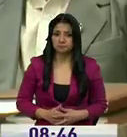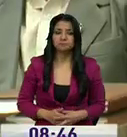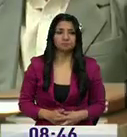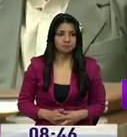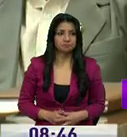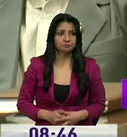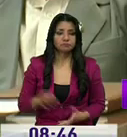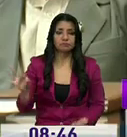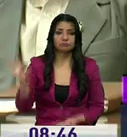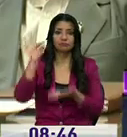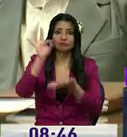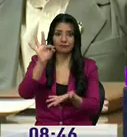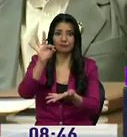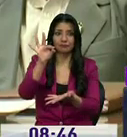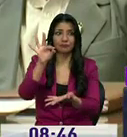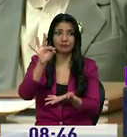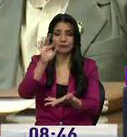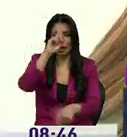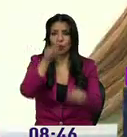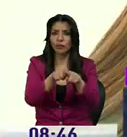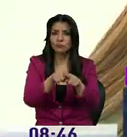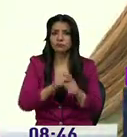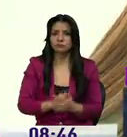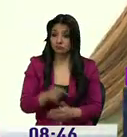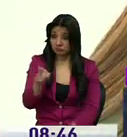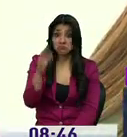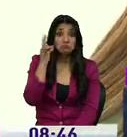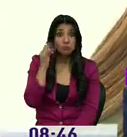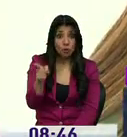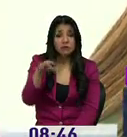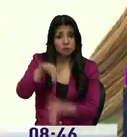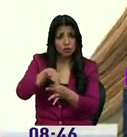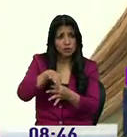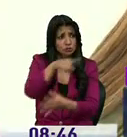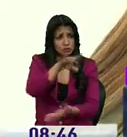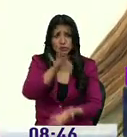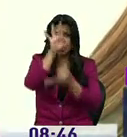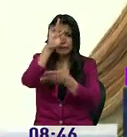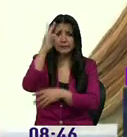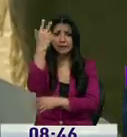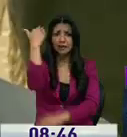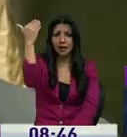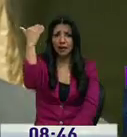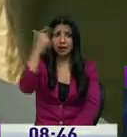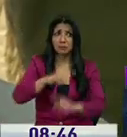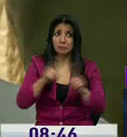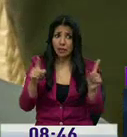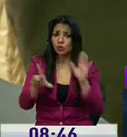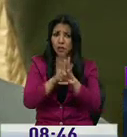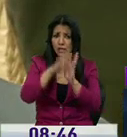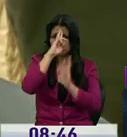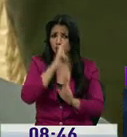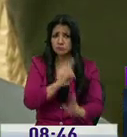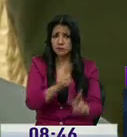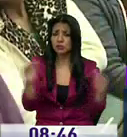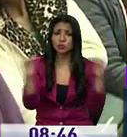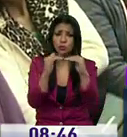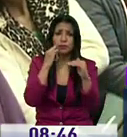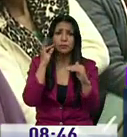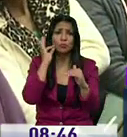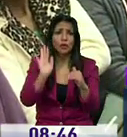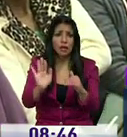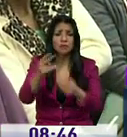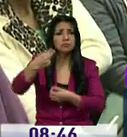Alegan que la designación de Hinojosa fue consensuada, incluso con el voto de Tacipanta, y bajo criterios que están sobre la paridad de género, como